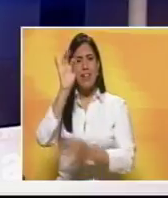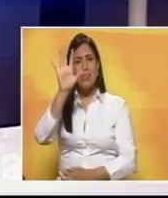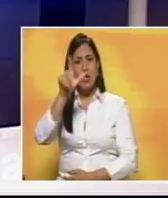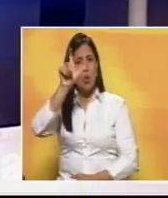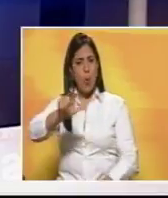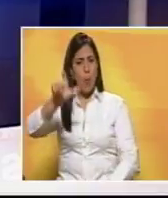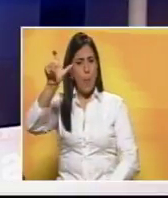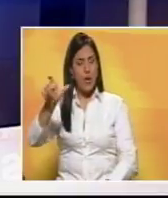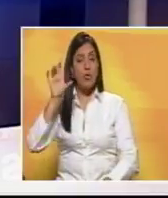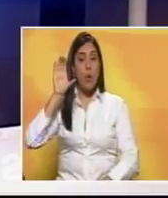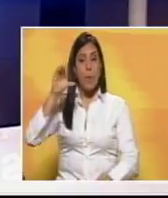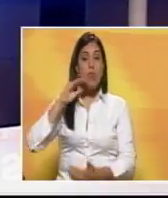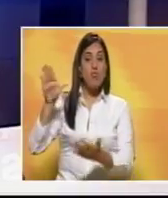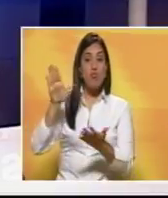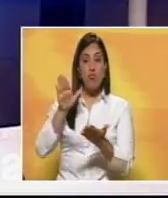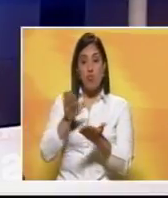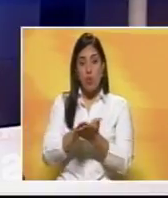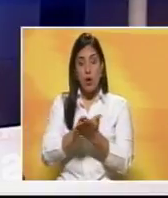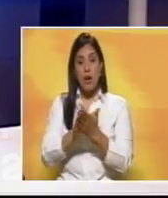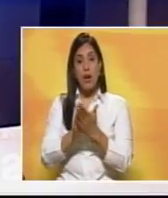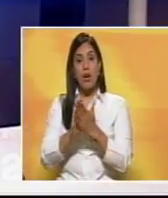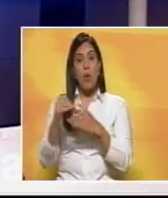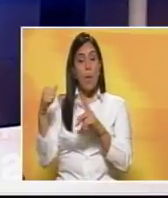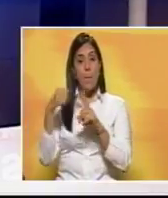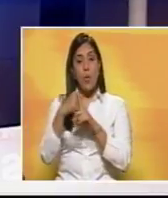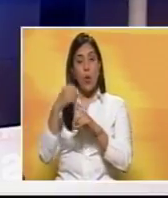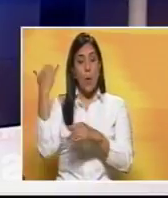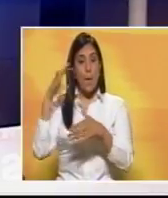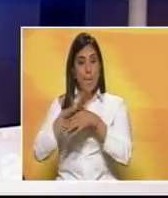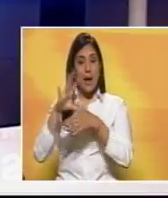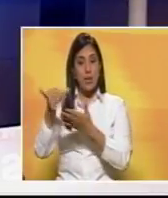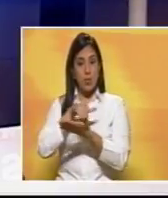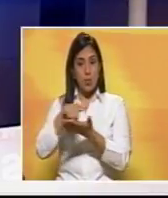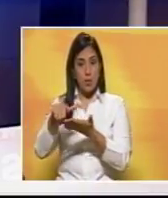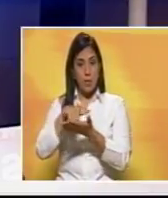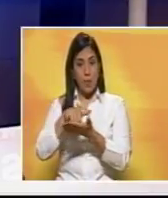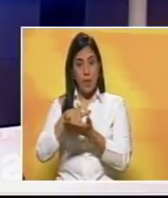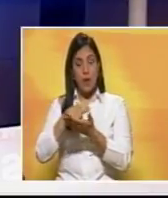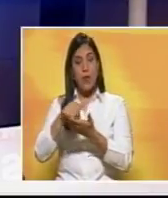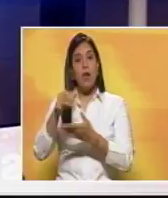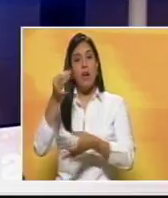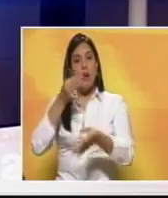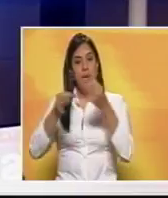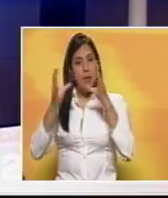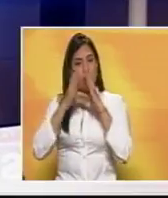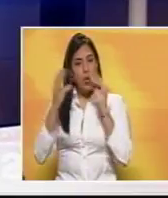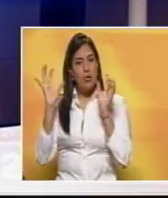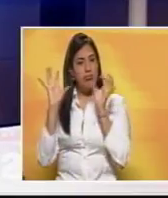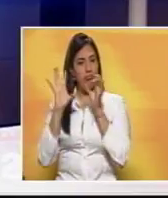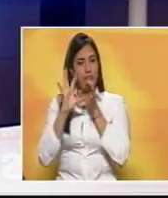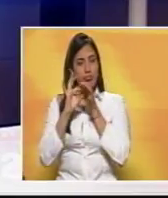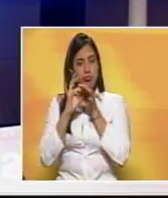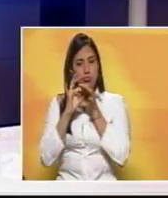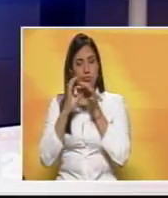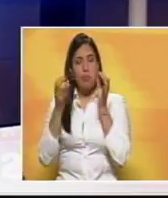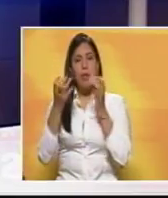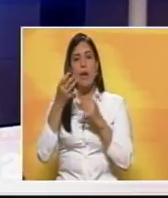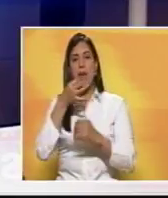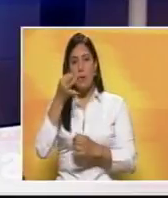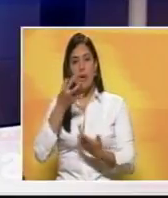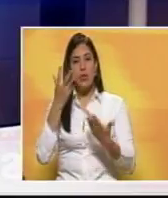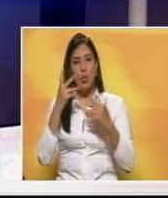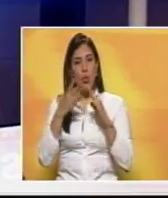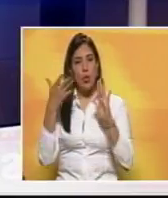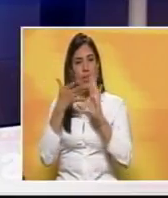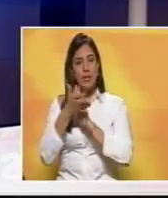5 ciudadanos de su país fallecidos en el atentado de este martes en Nueva York. Guillermo Paniza, de nuestro canal aliado Telefe, se